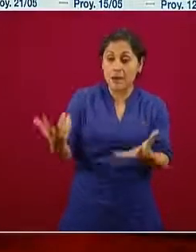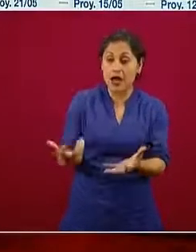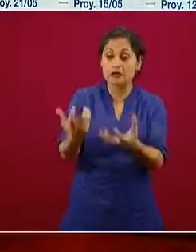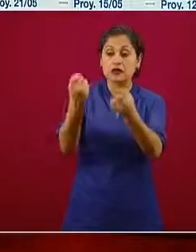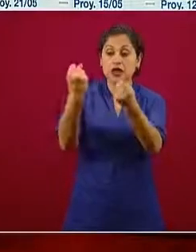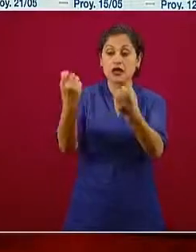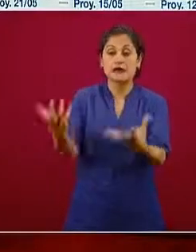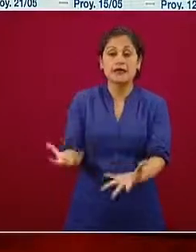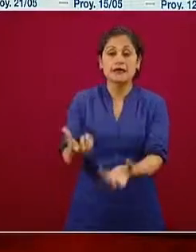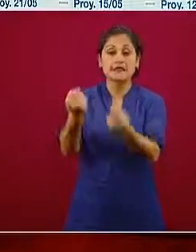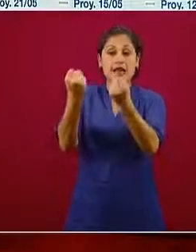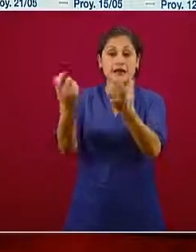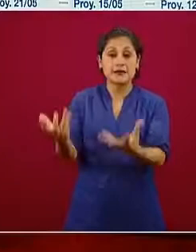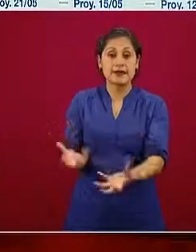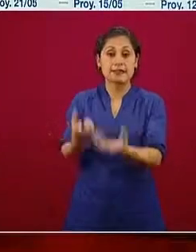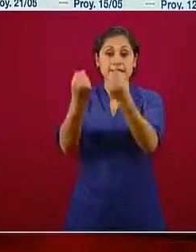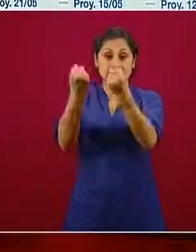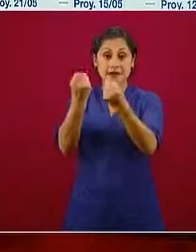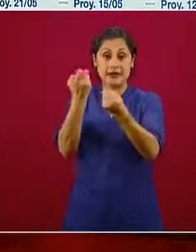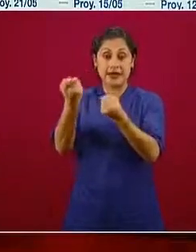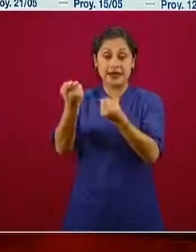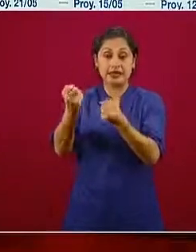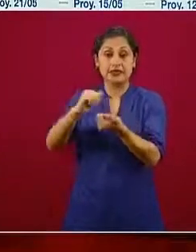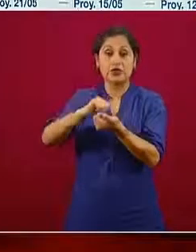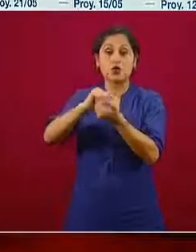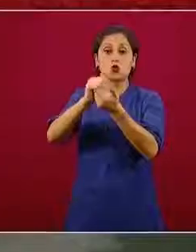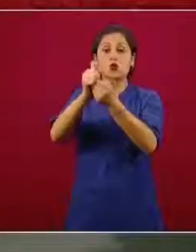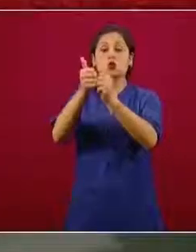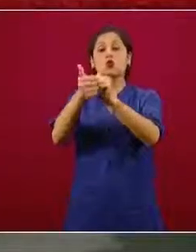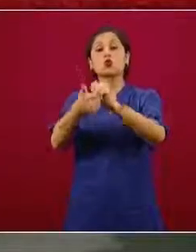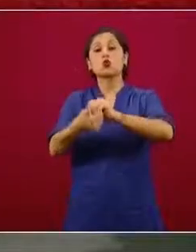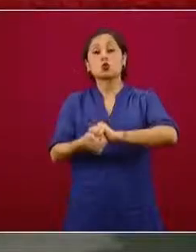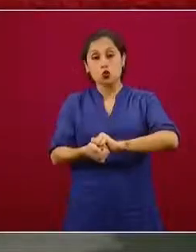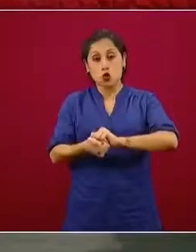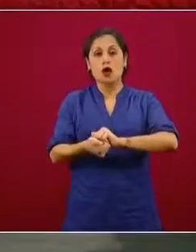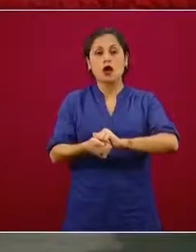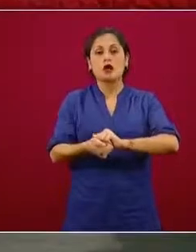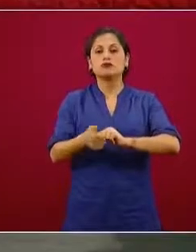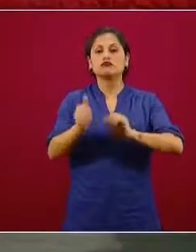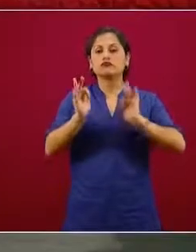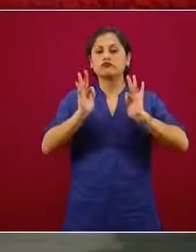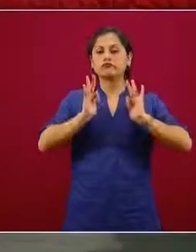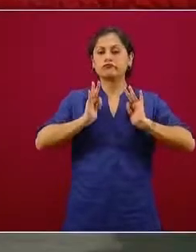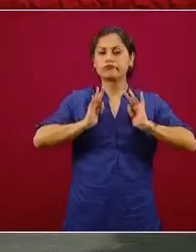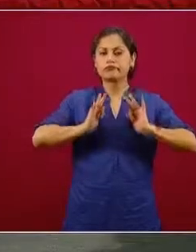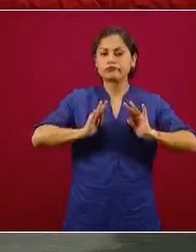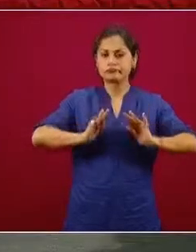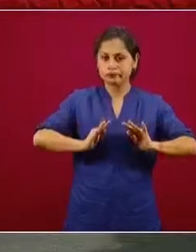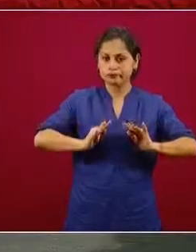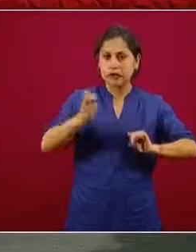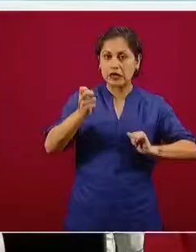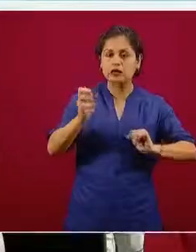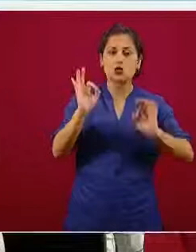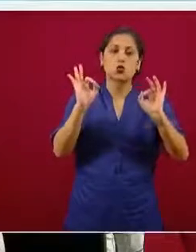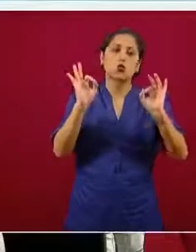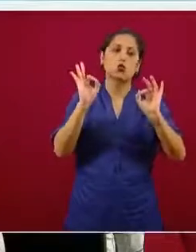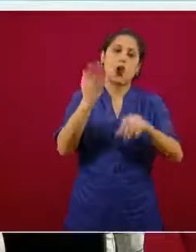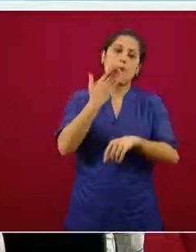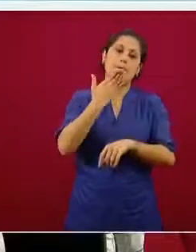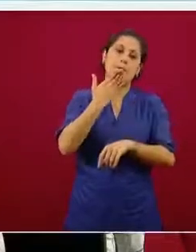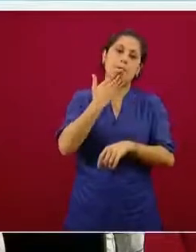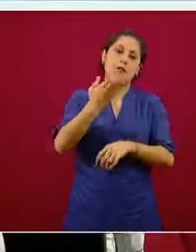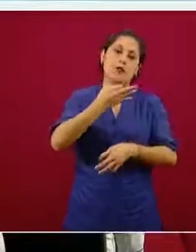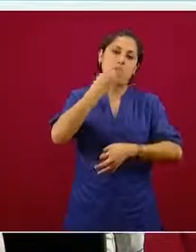de que se recuperen y sobrevivan a la hospitalización, pues es alentadora. Sin